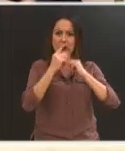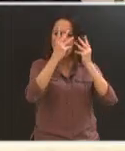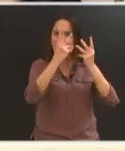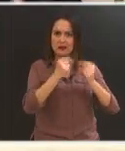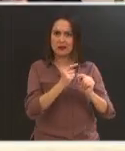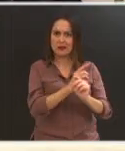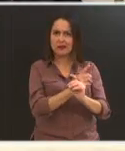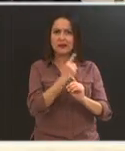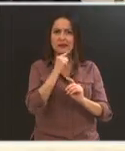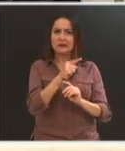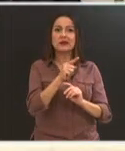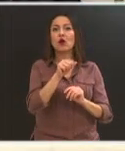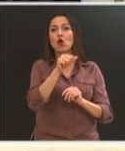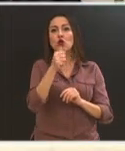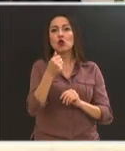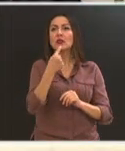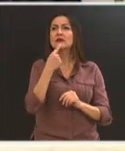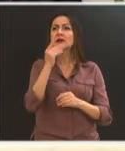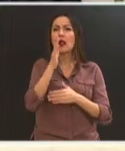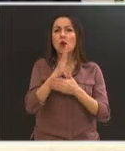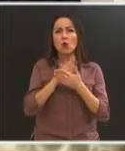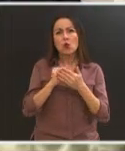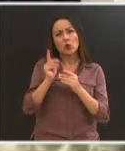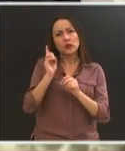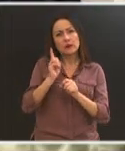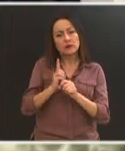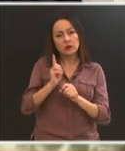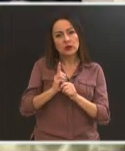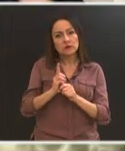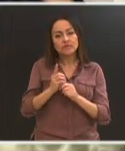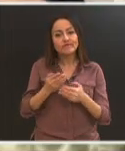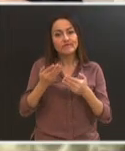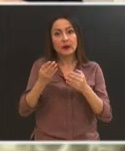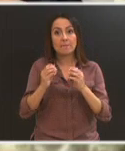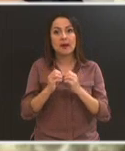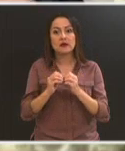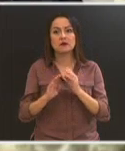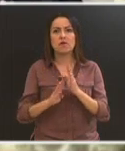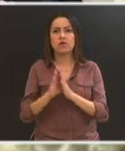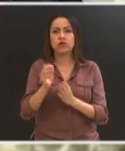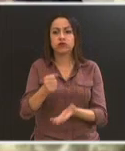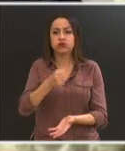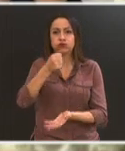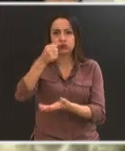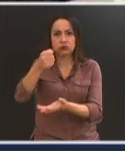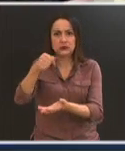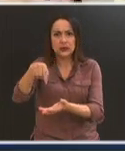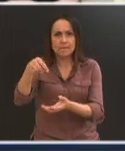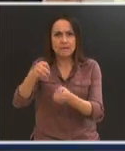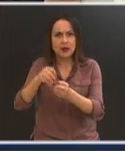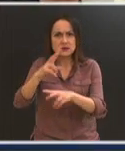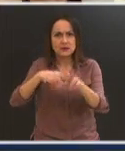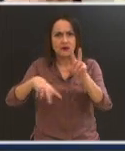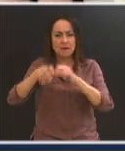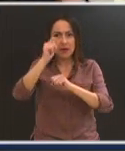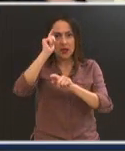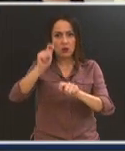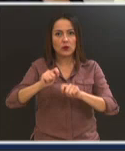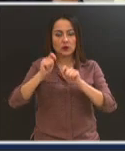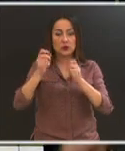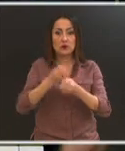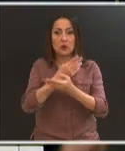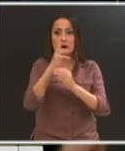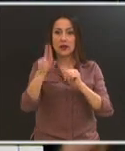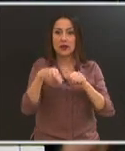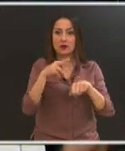defendido que, caso contrario a lo que dicen algunos legisladores, se han dado incrementos más bien en la inversión para la educación pública